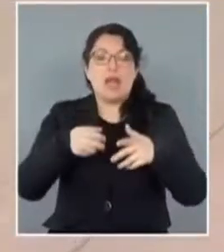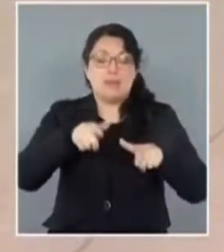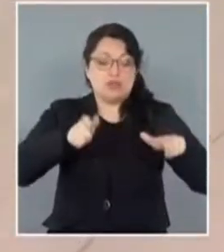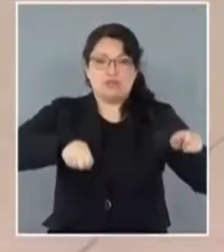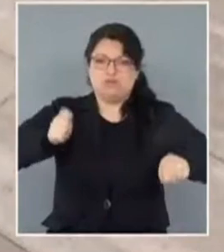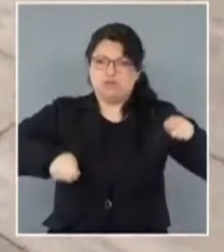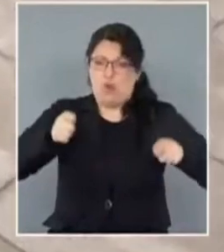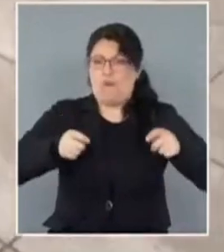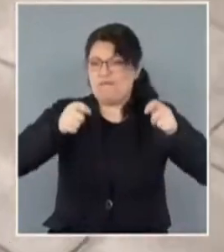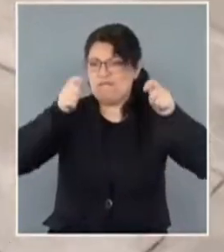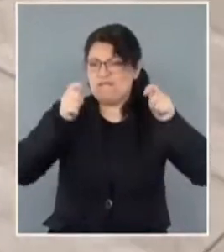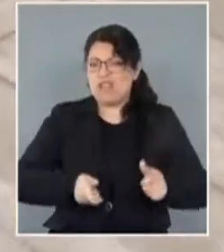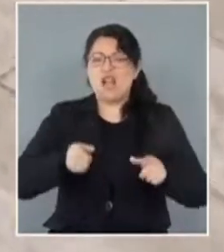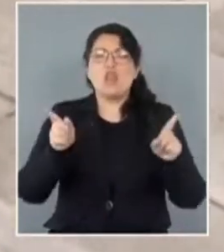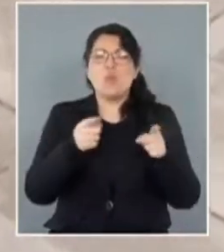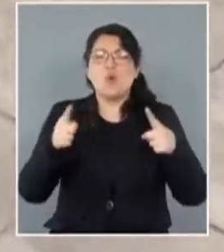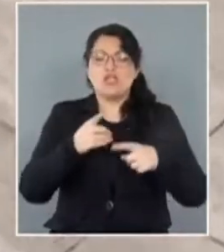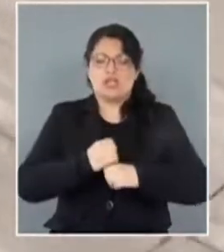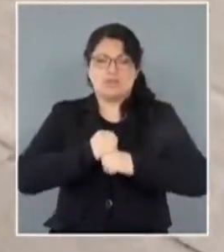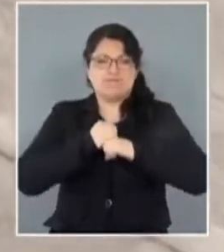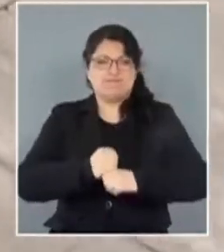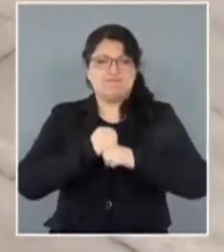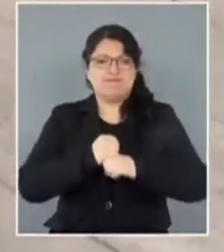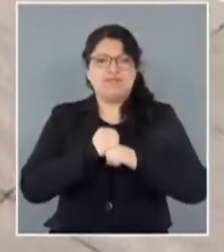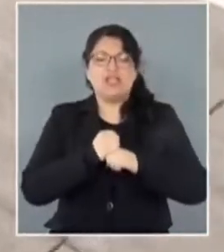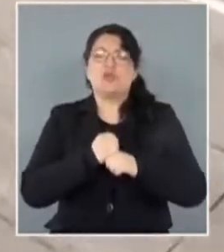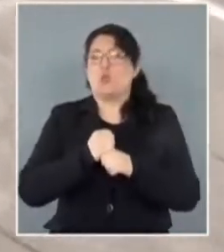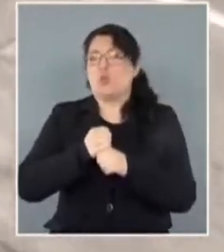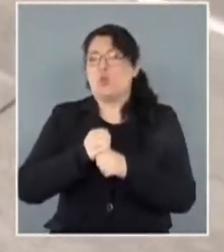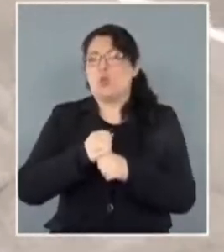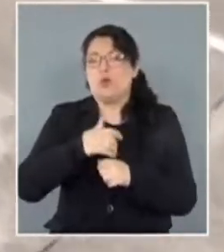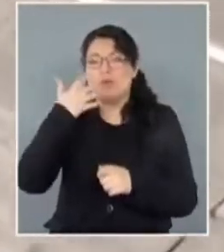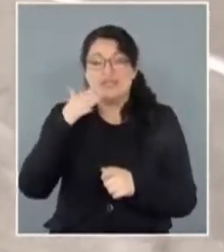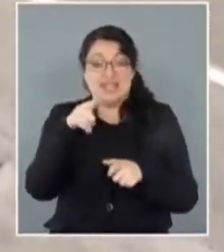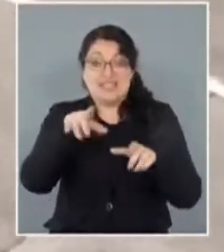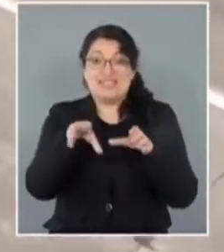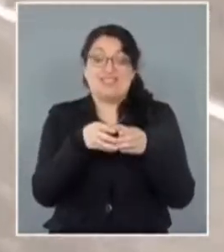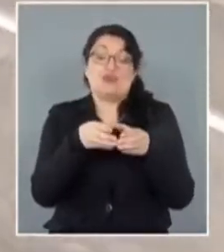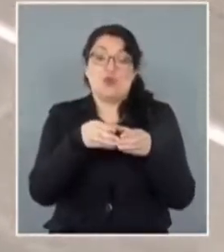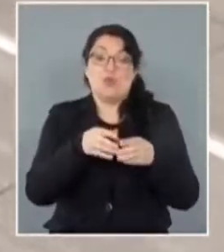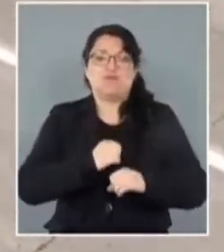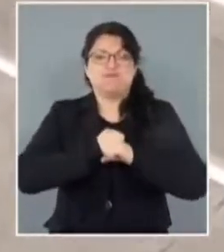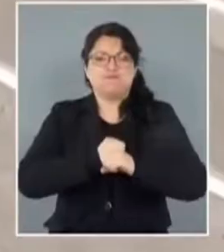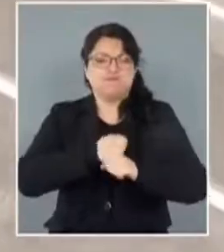diestros jinetes y músicos característicos de las bandas montadas.